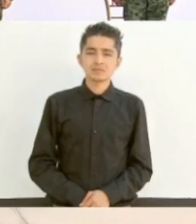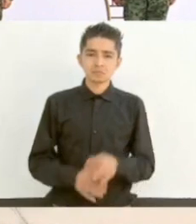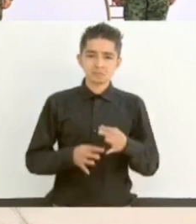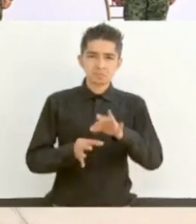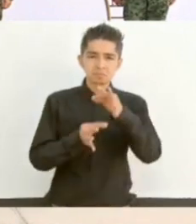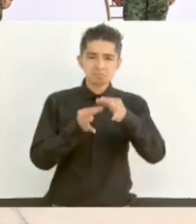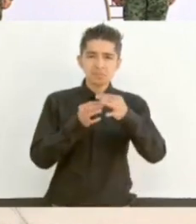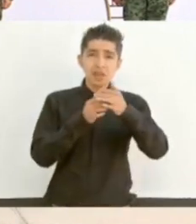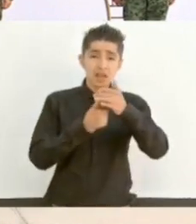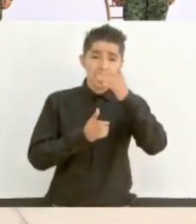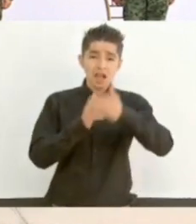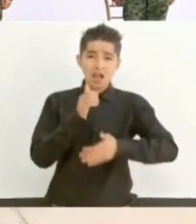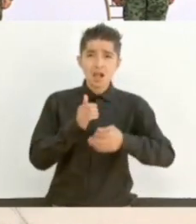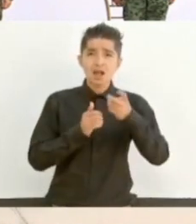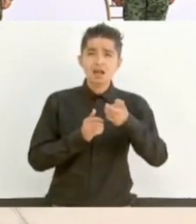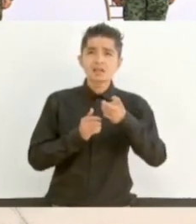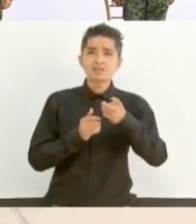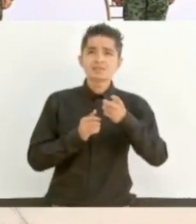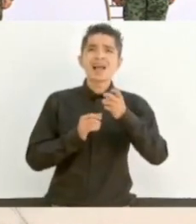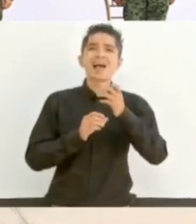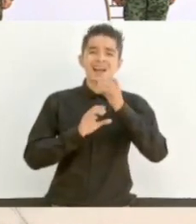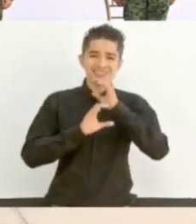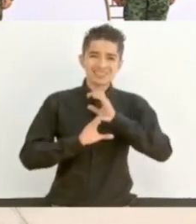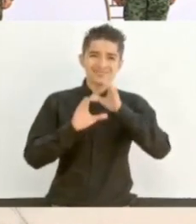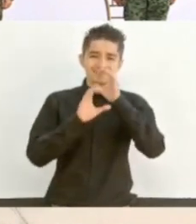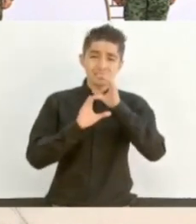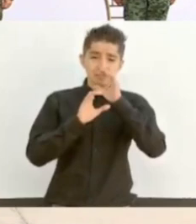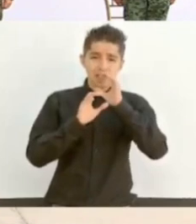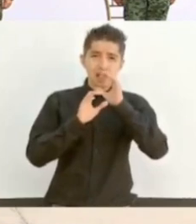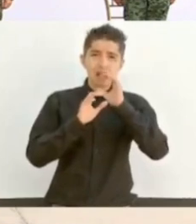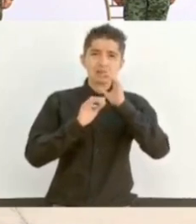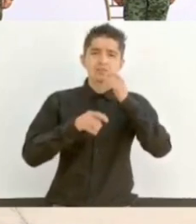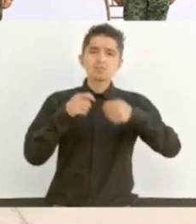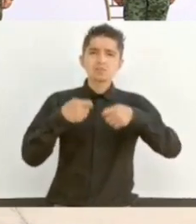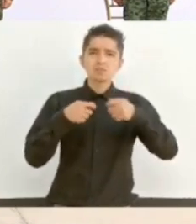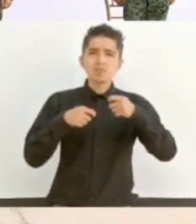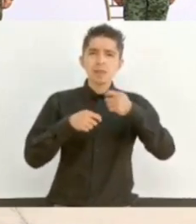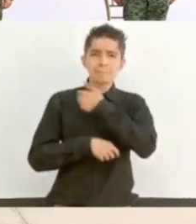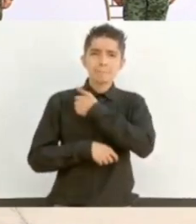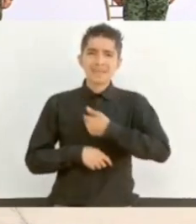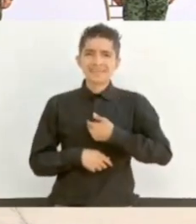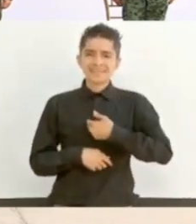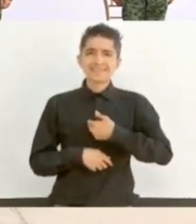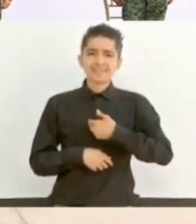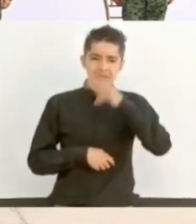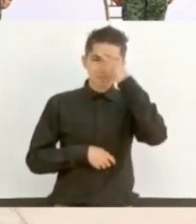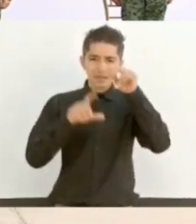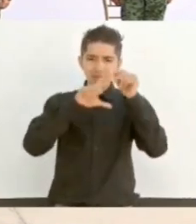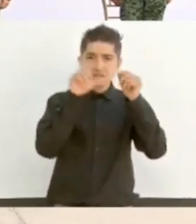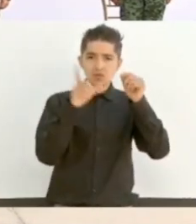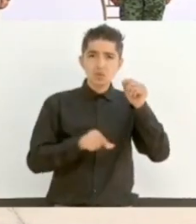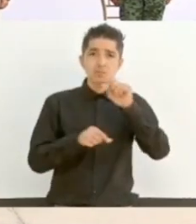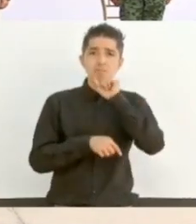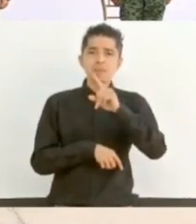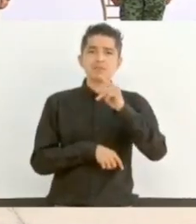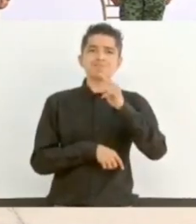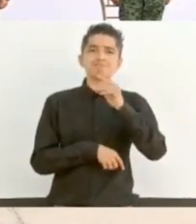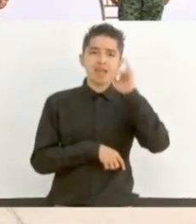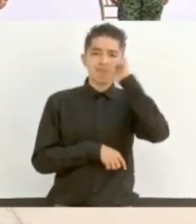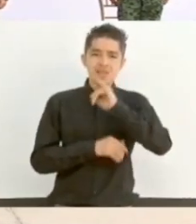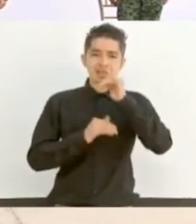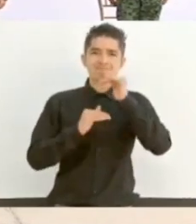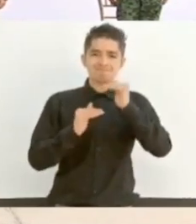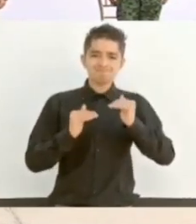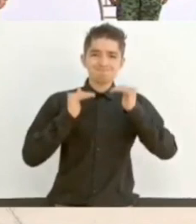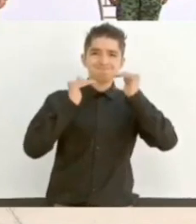Finaliza este evento con los honores al presidente constitucional de los Estados Unidos mexicanos y comandante supremo de